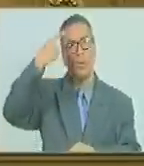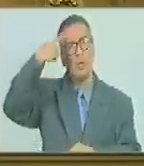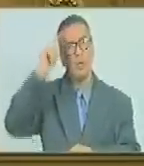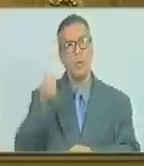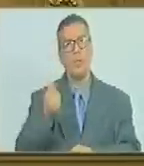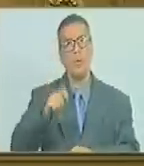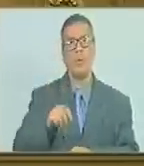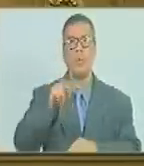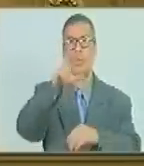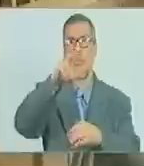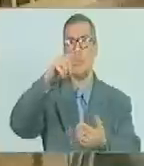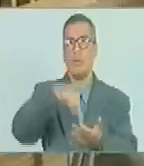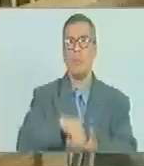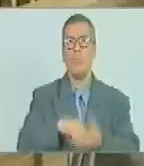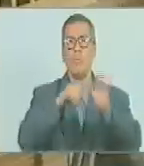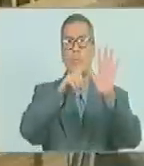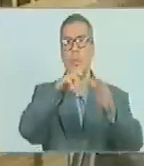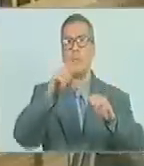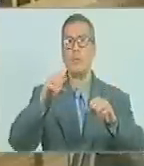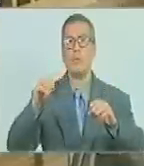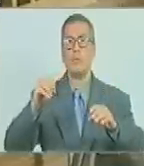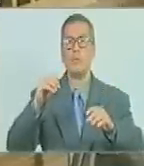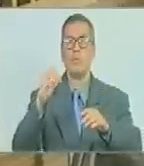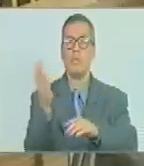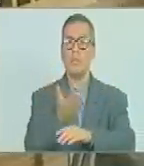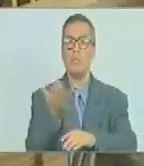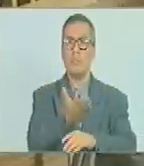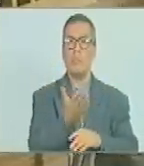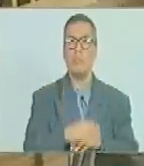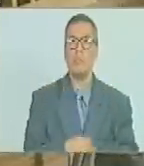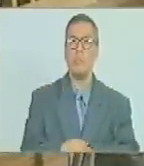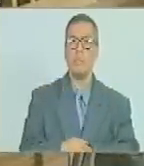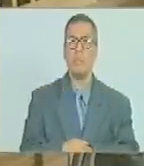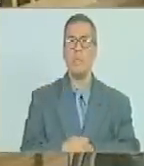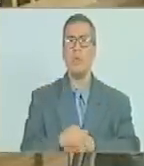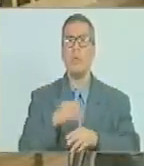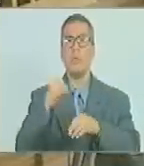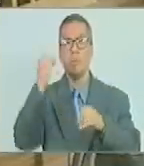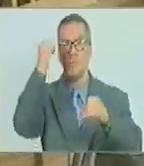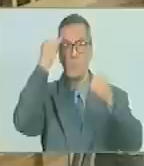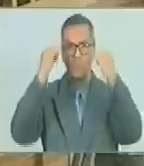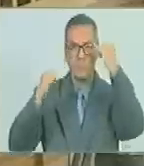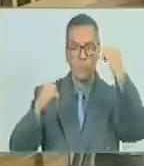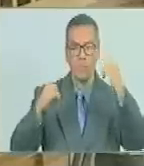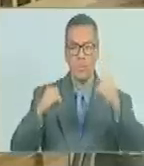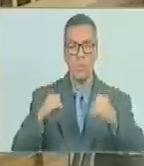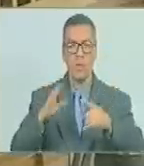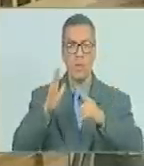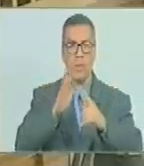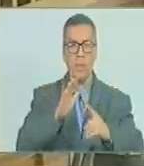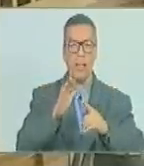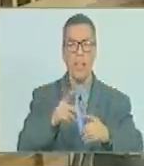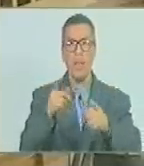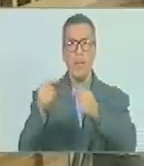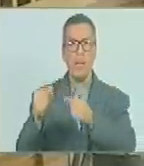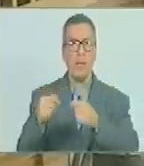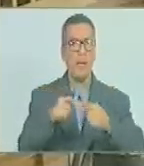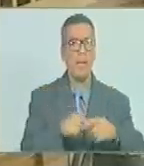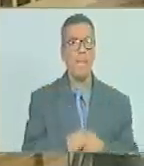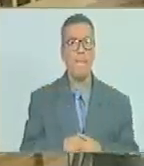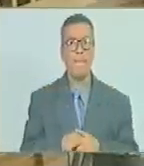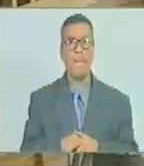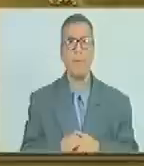las 3.600 sanciones como táctica de conmoción de economía